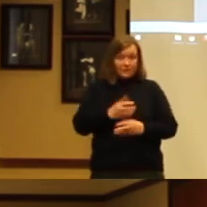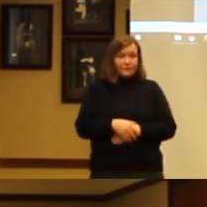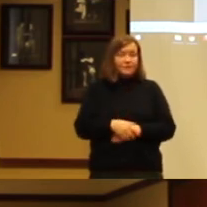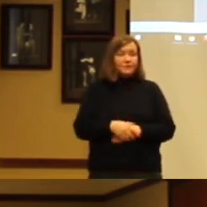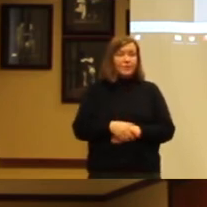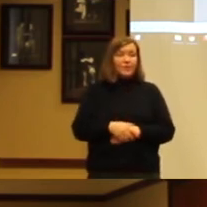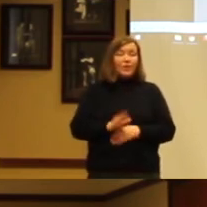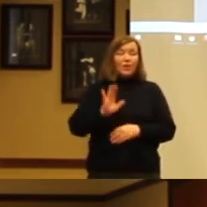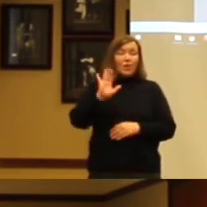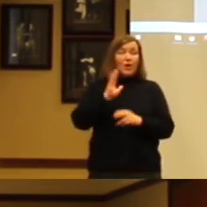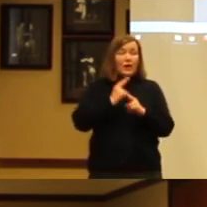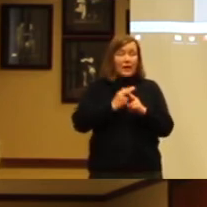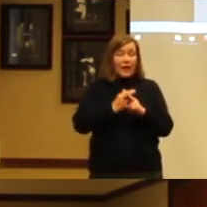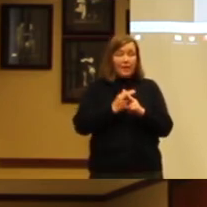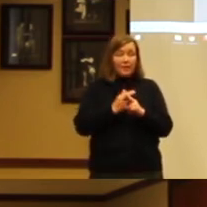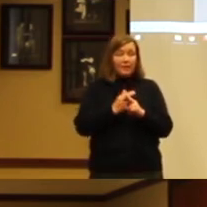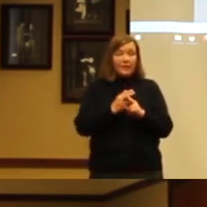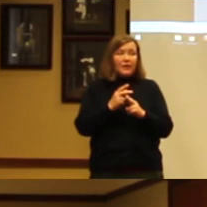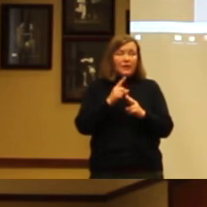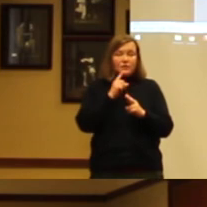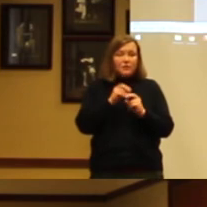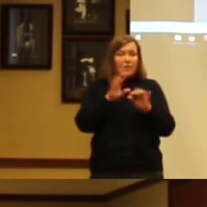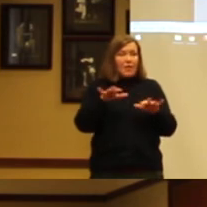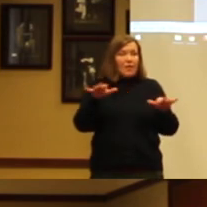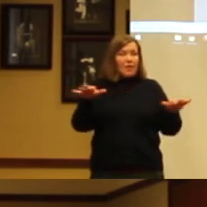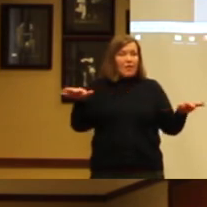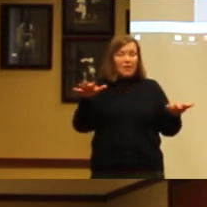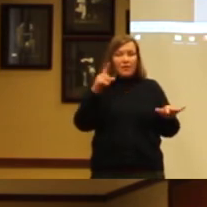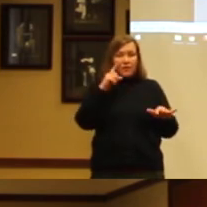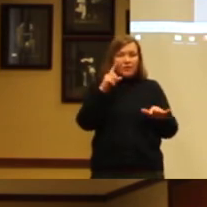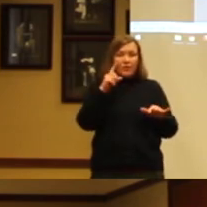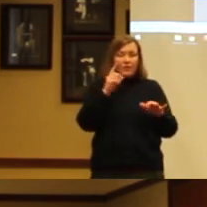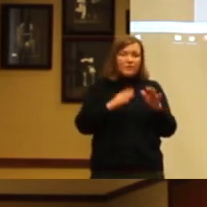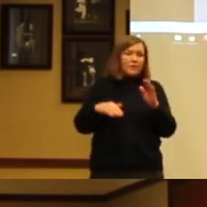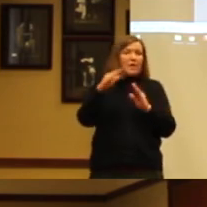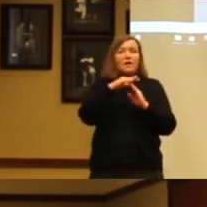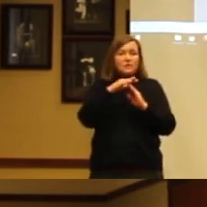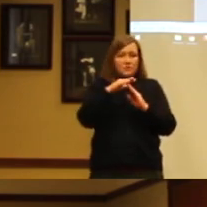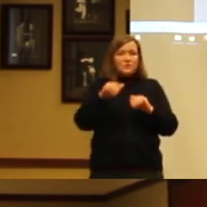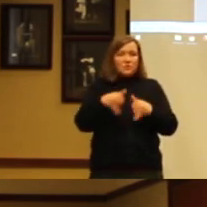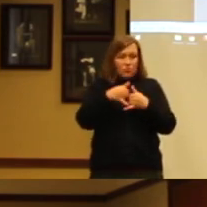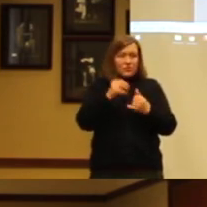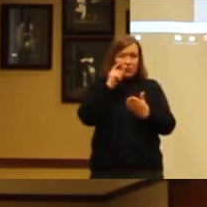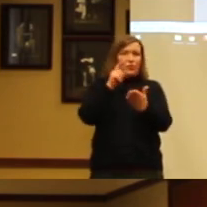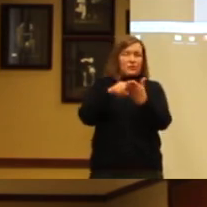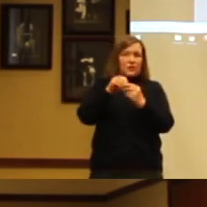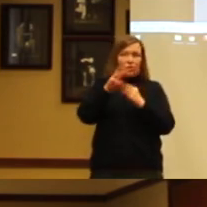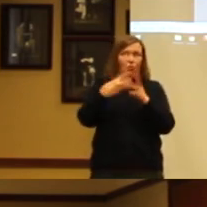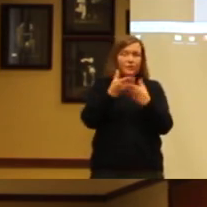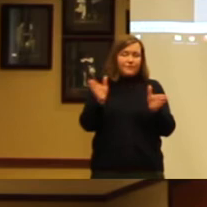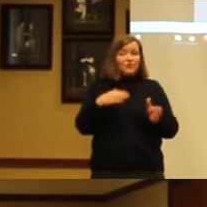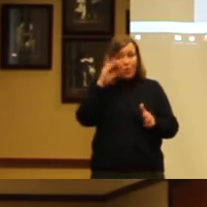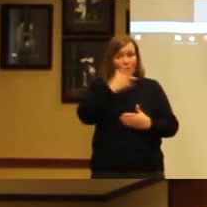her name really is going around for the highest awards and recognitions in the world. So I hope that you enjoy